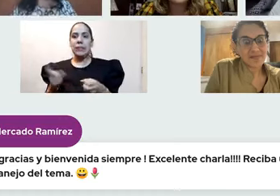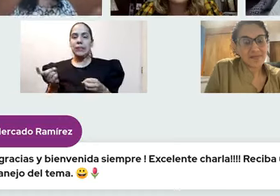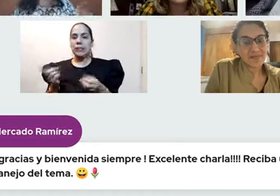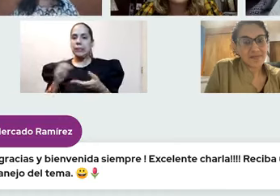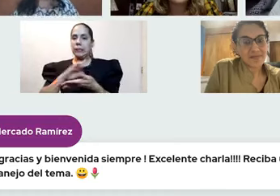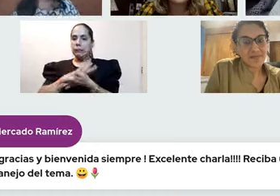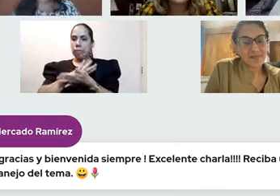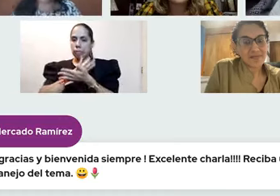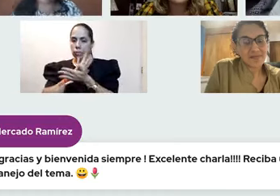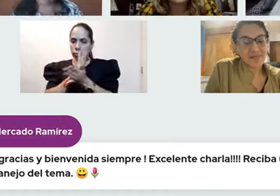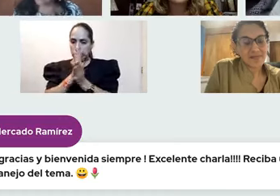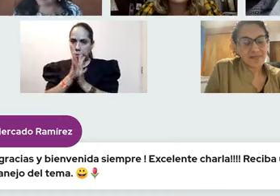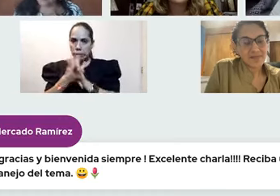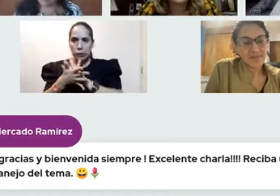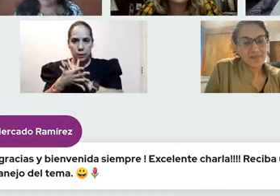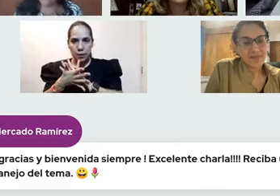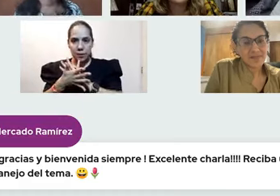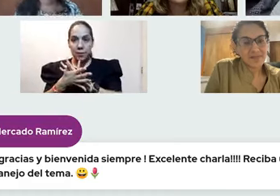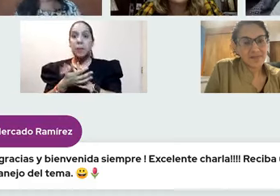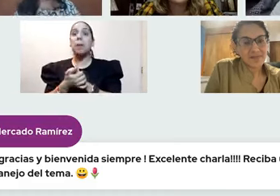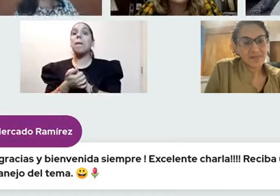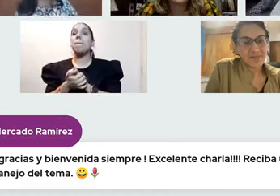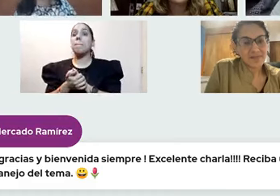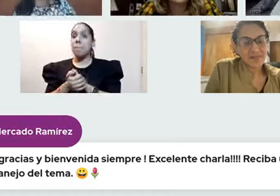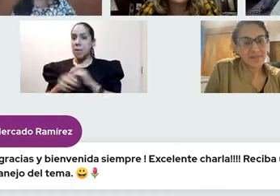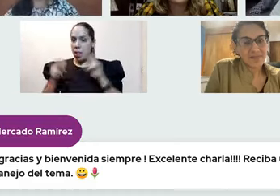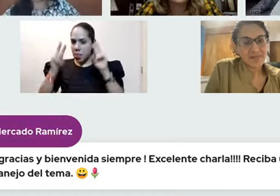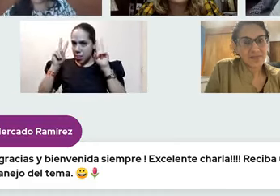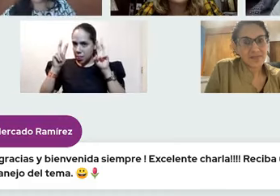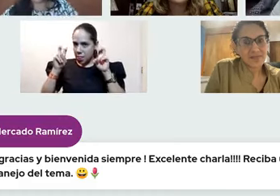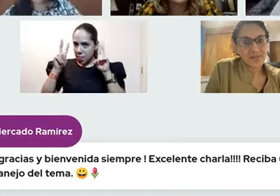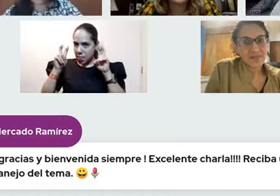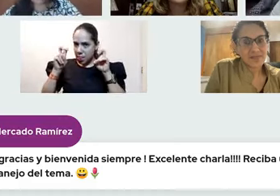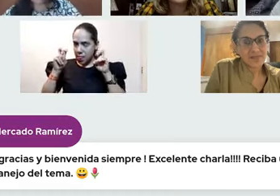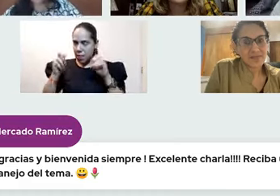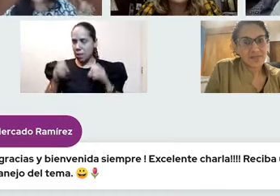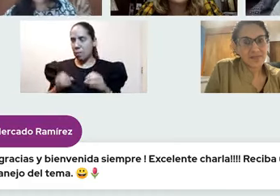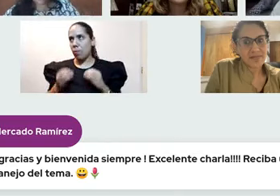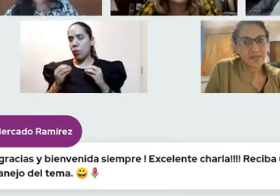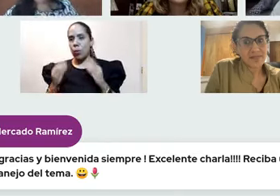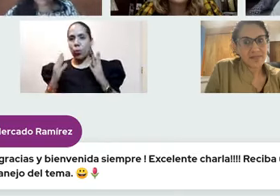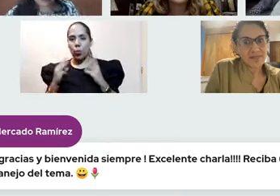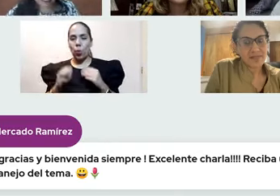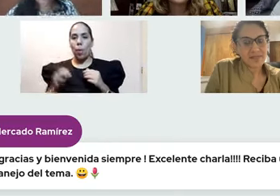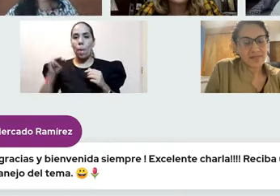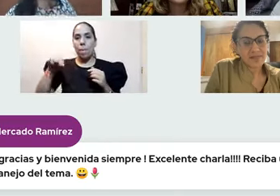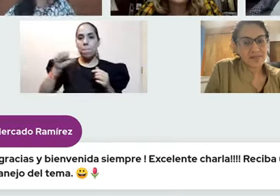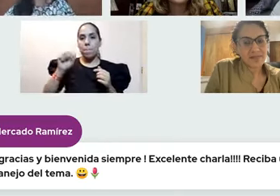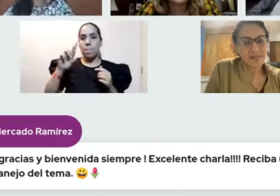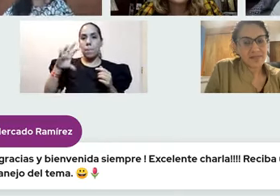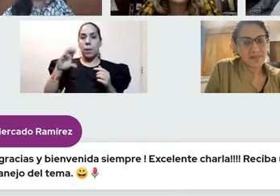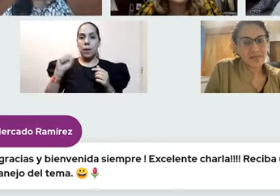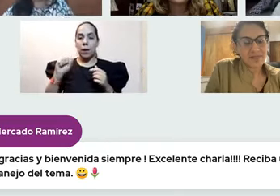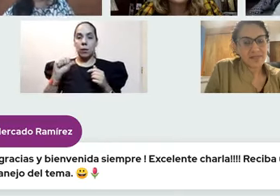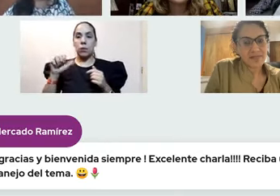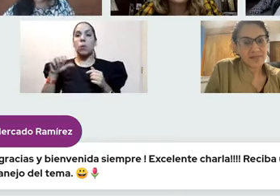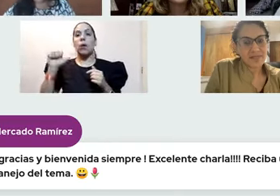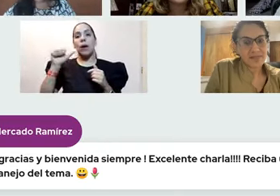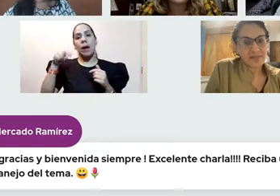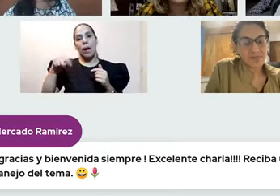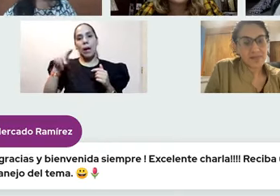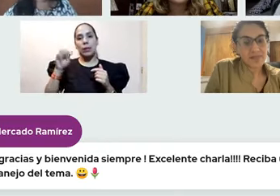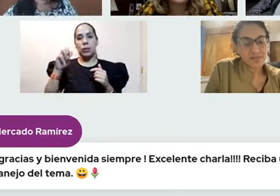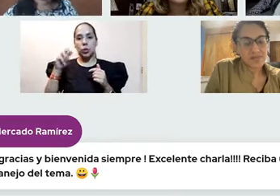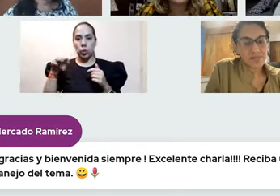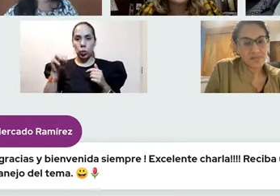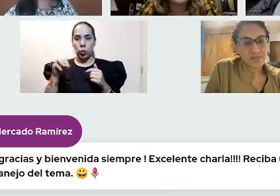a través de la participación maravillosa Marco Antonio Hernández Hernández, especialista en derechos humanos de